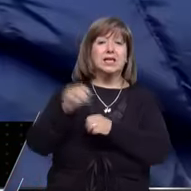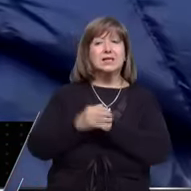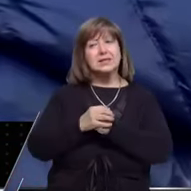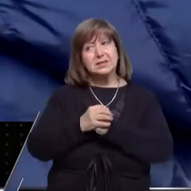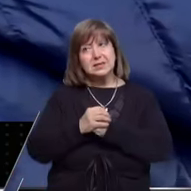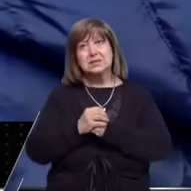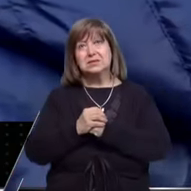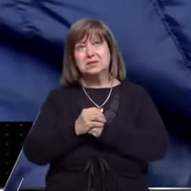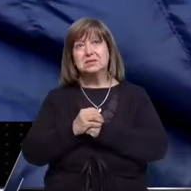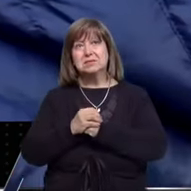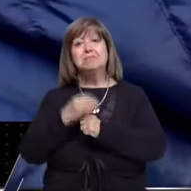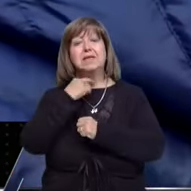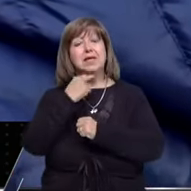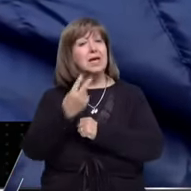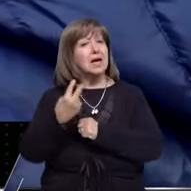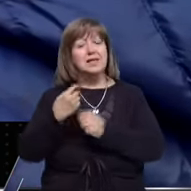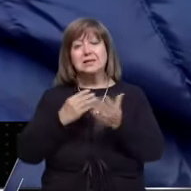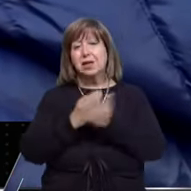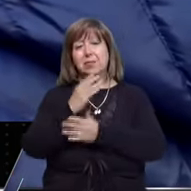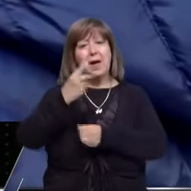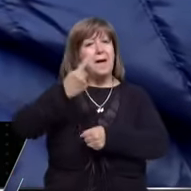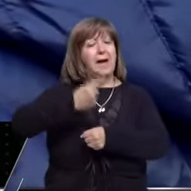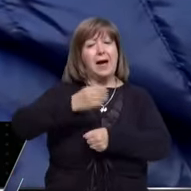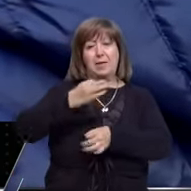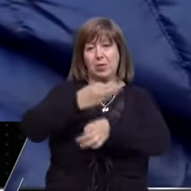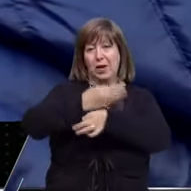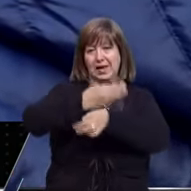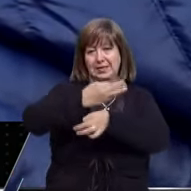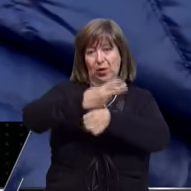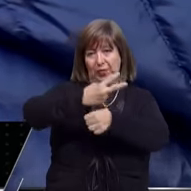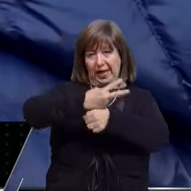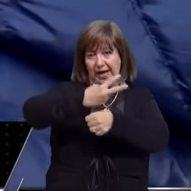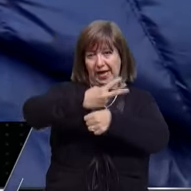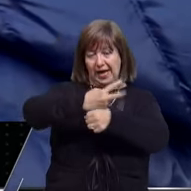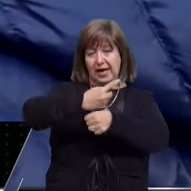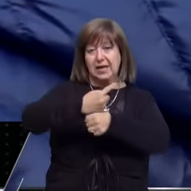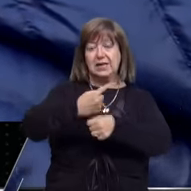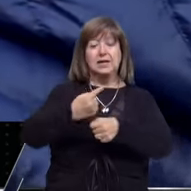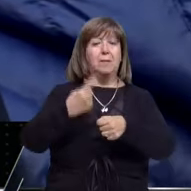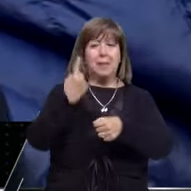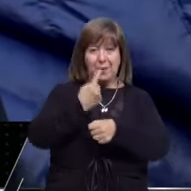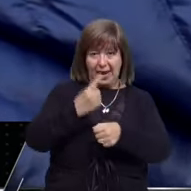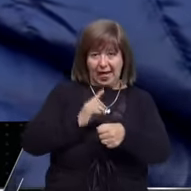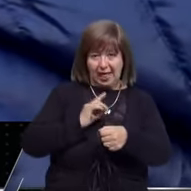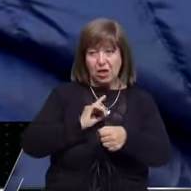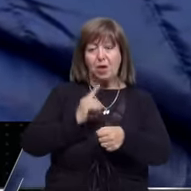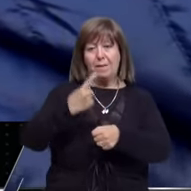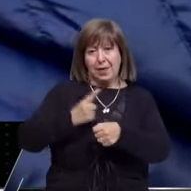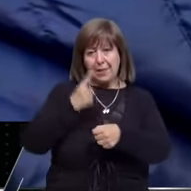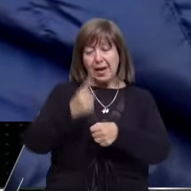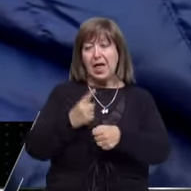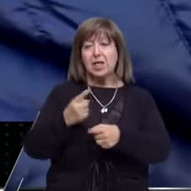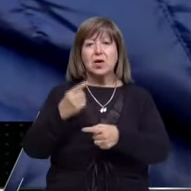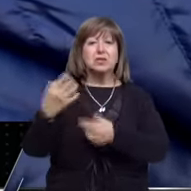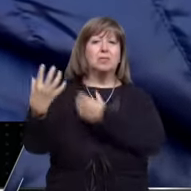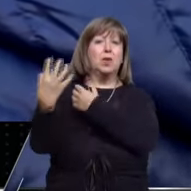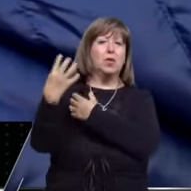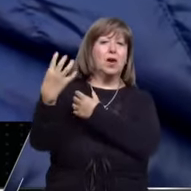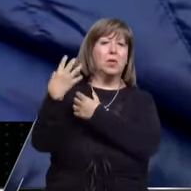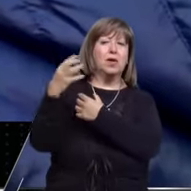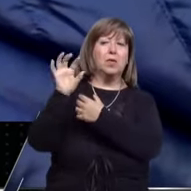es de primer año, de que ella empezó, siempre bullying, siempre en la escuela, psicólogo,